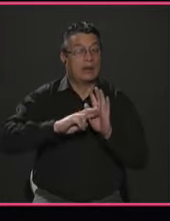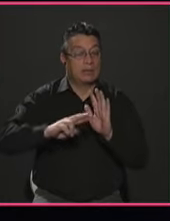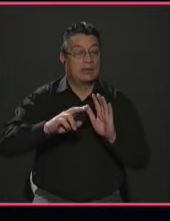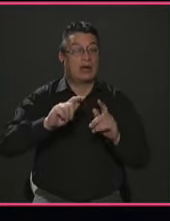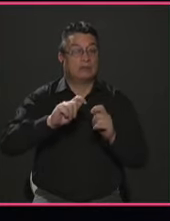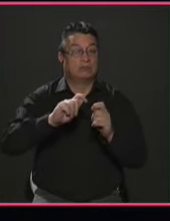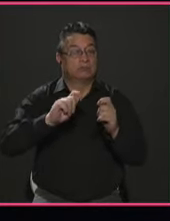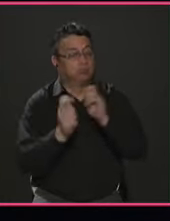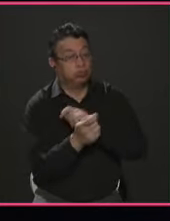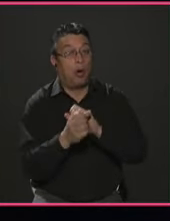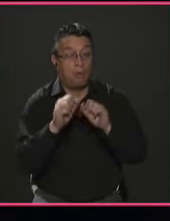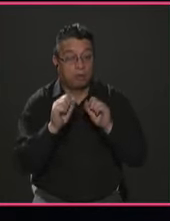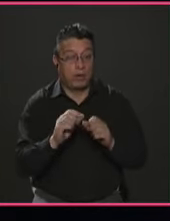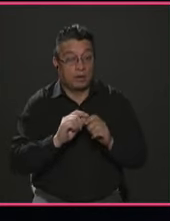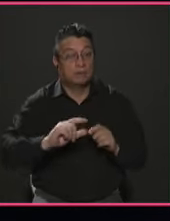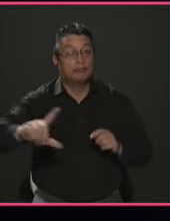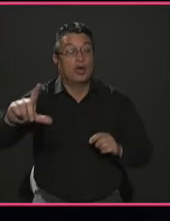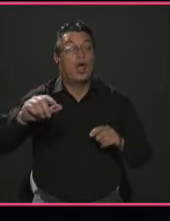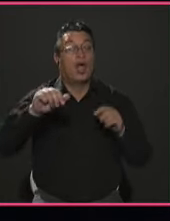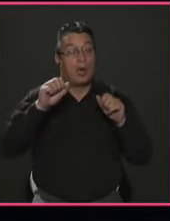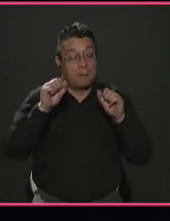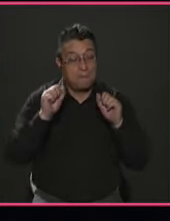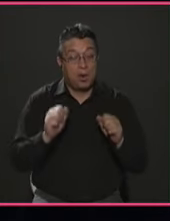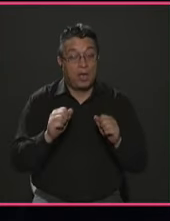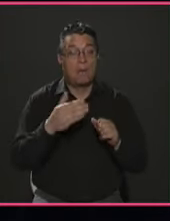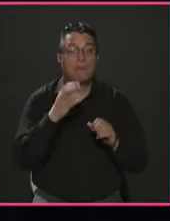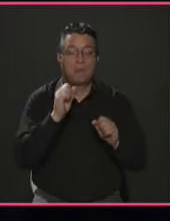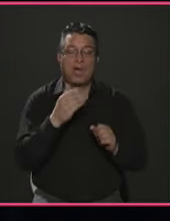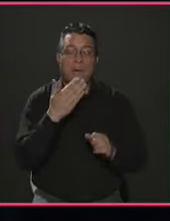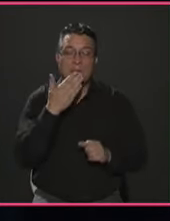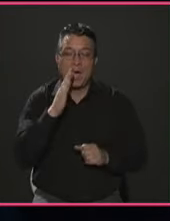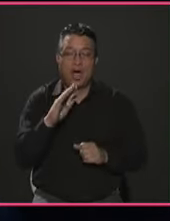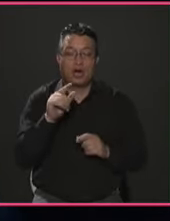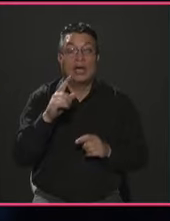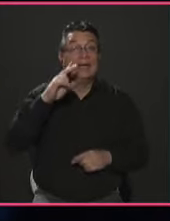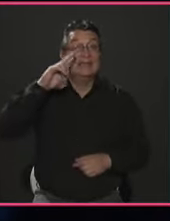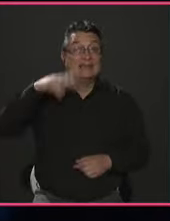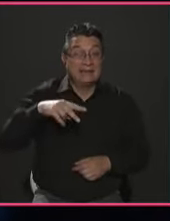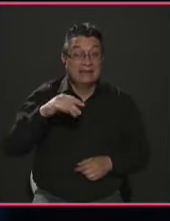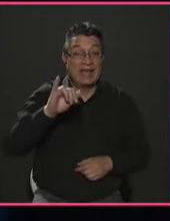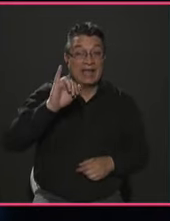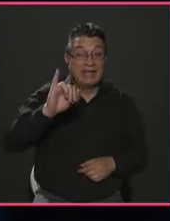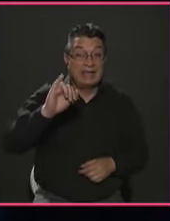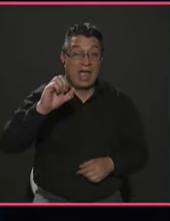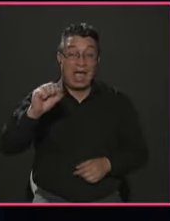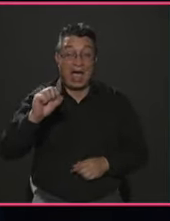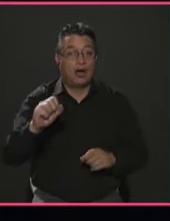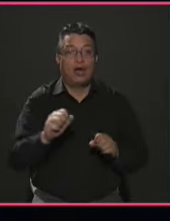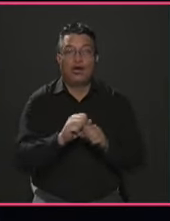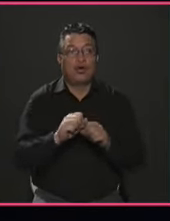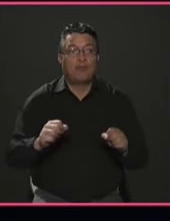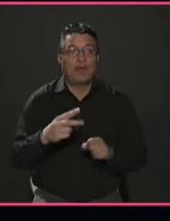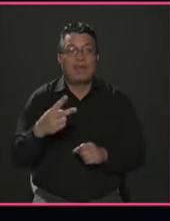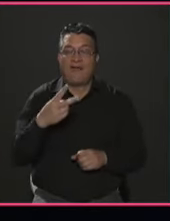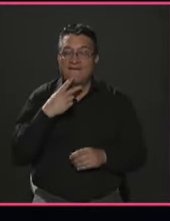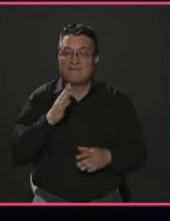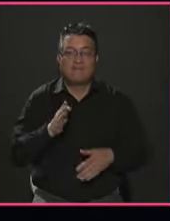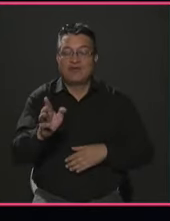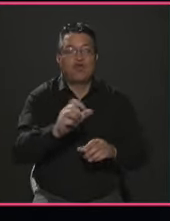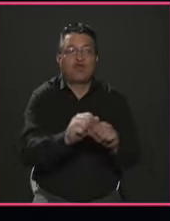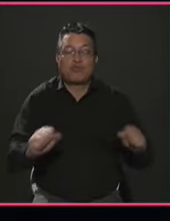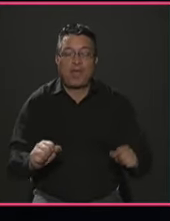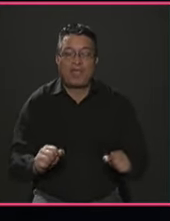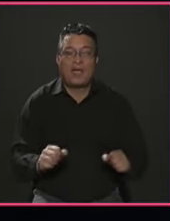evolutiva puede servir para la mejor humanidad ya sin Inteligencia artificial no podríamos sobrevivir